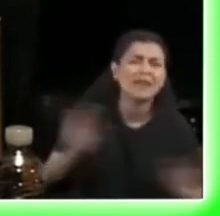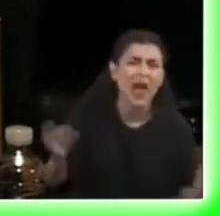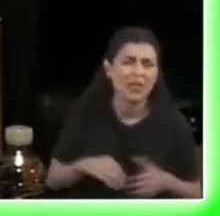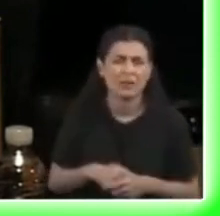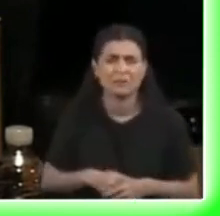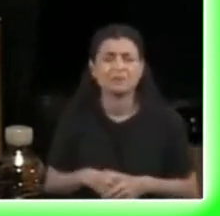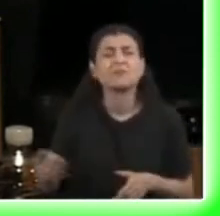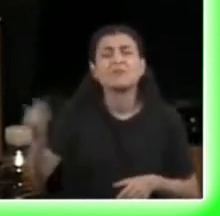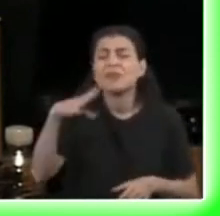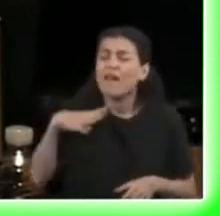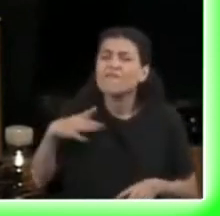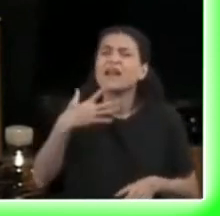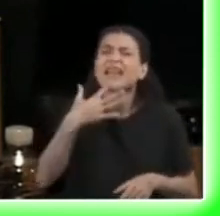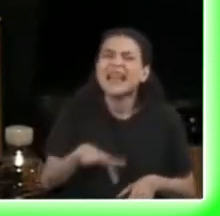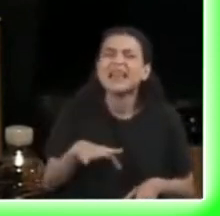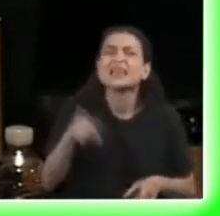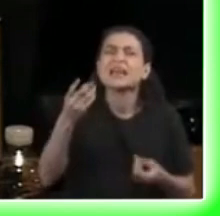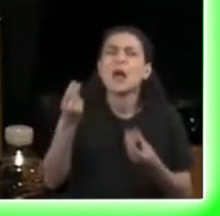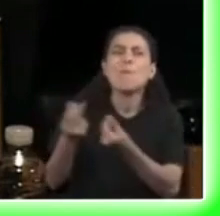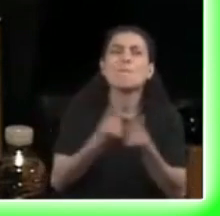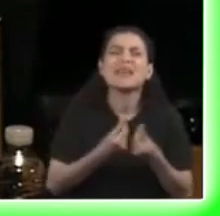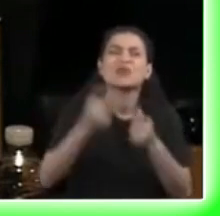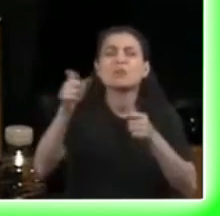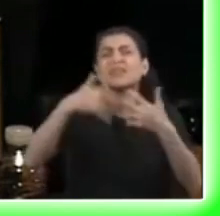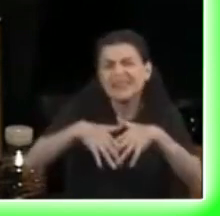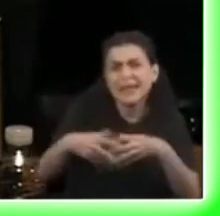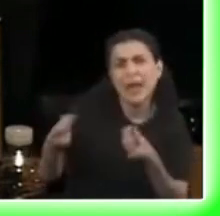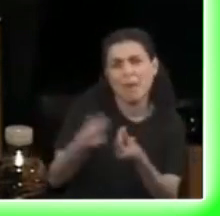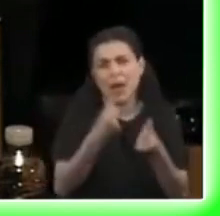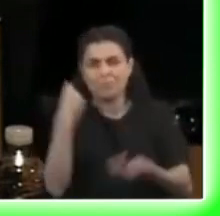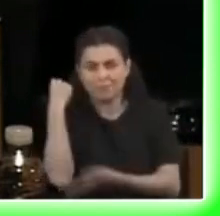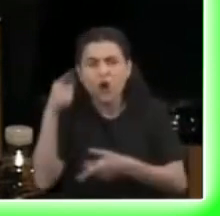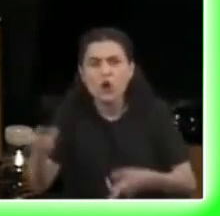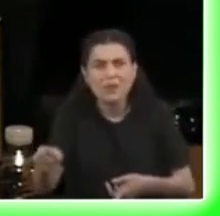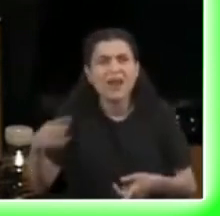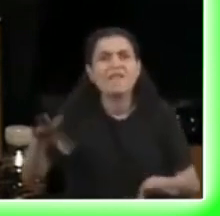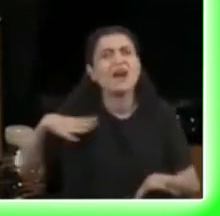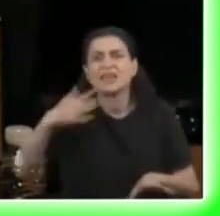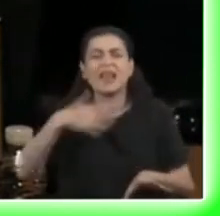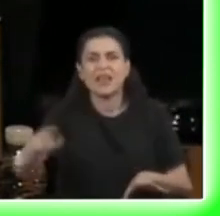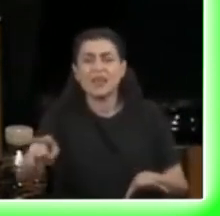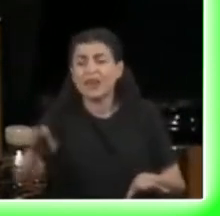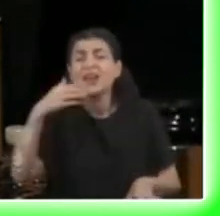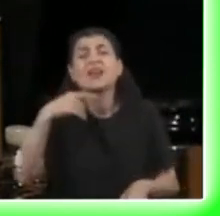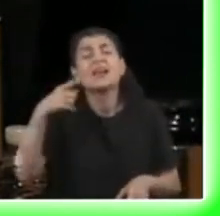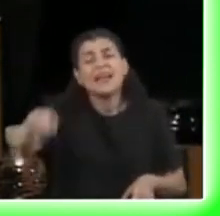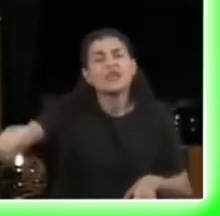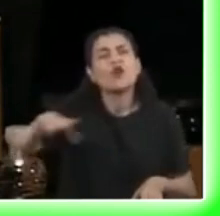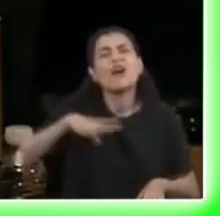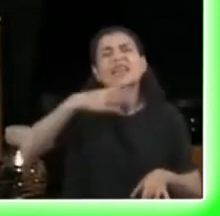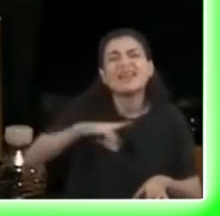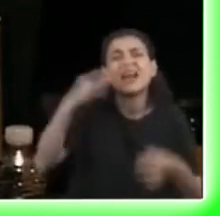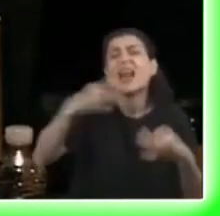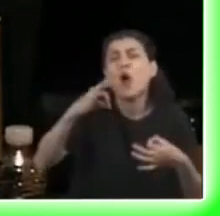cómo funciona el sistema de precios, se darían cuenta que la única solución es la libertad y no meter el Estado para arruinarnos la